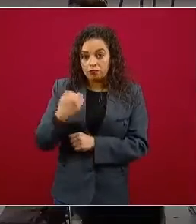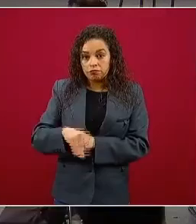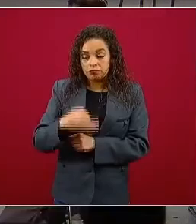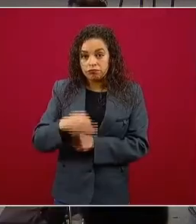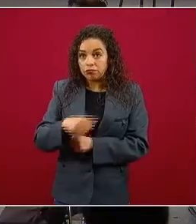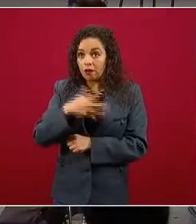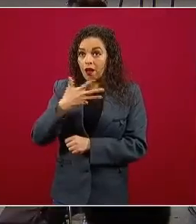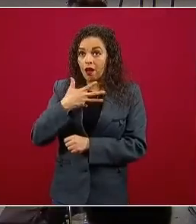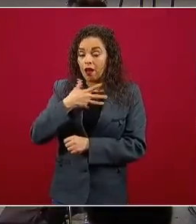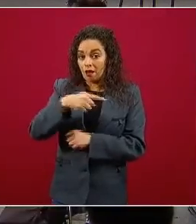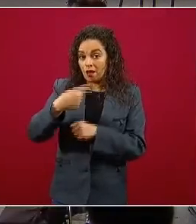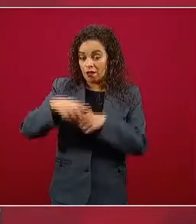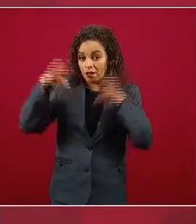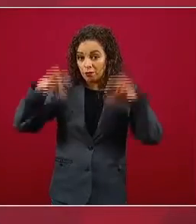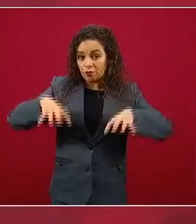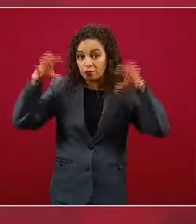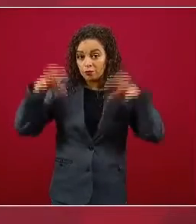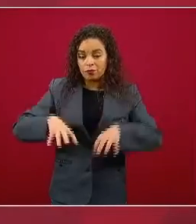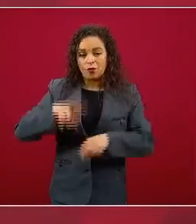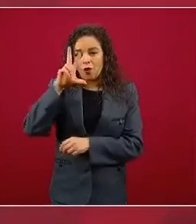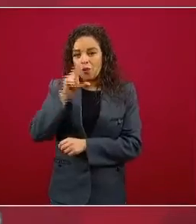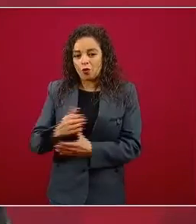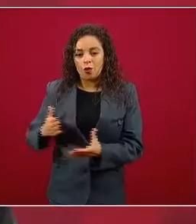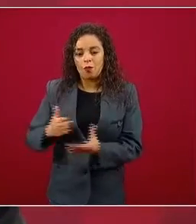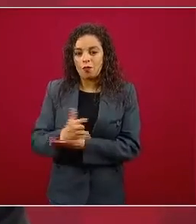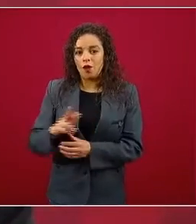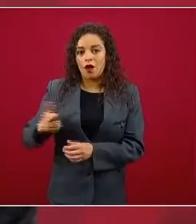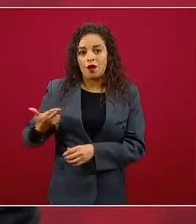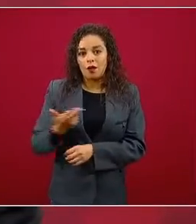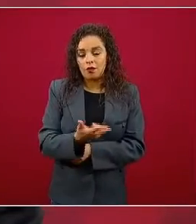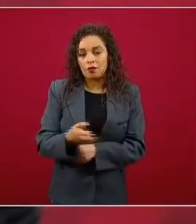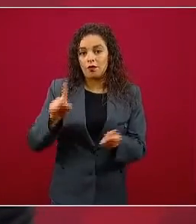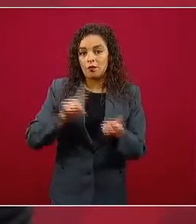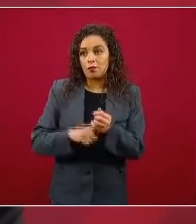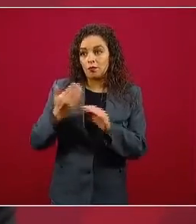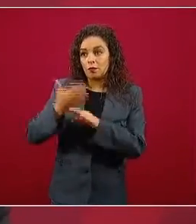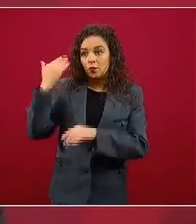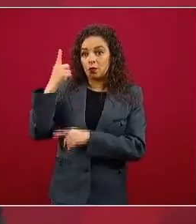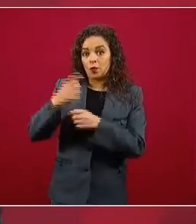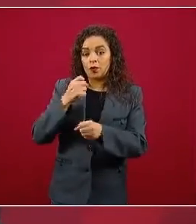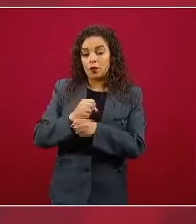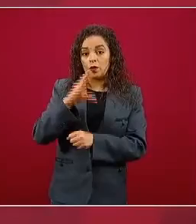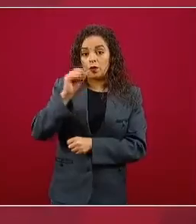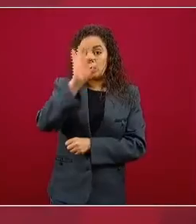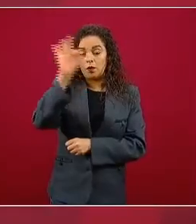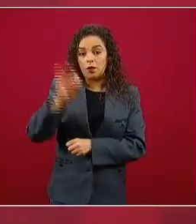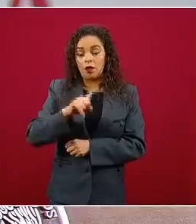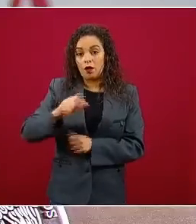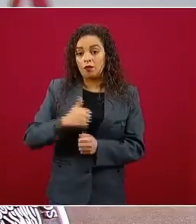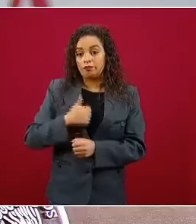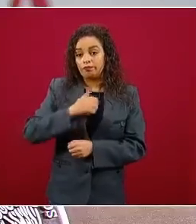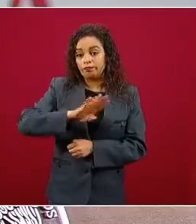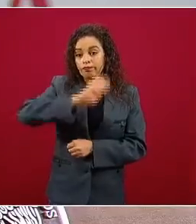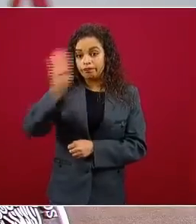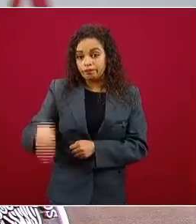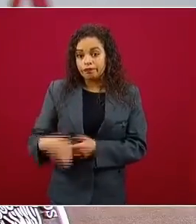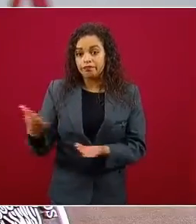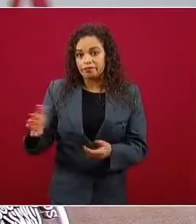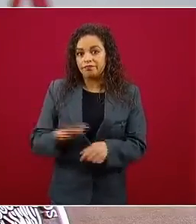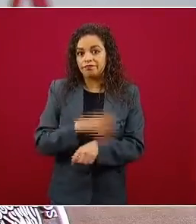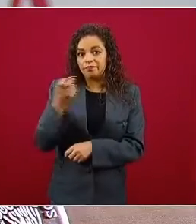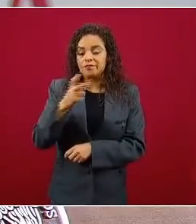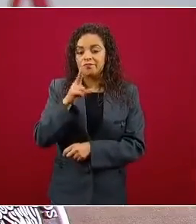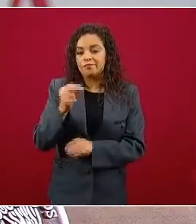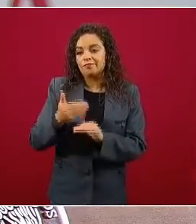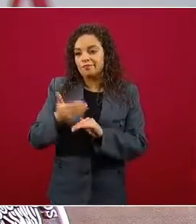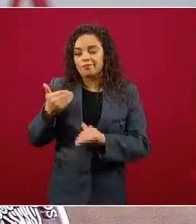cruzar el cauce de un río. El 90% de las personas que perdieron la vida el año pasado fueron por decisiones durante la lluvia. Y después de la lluvia